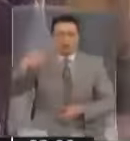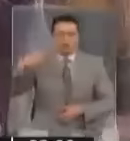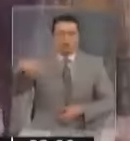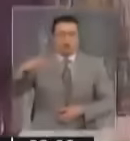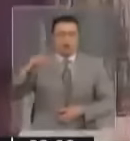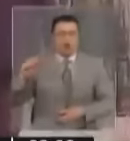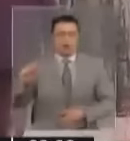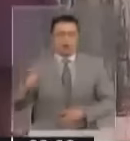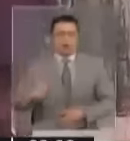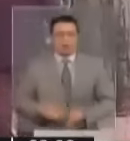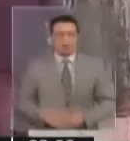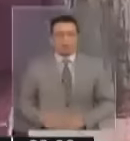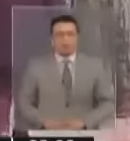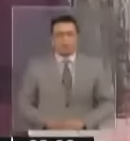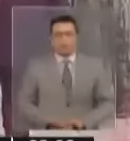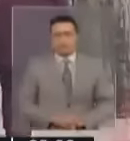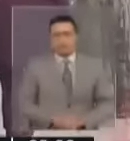ñuñoínos.